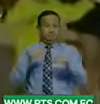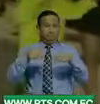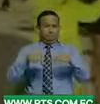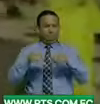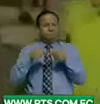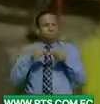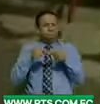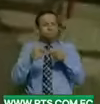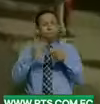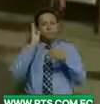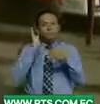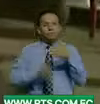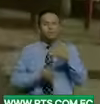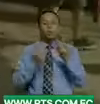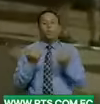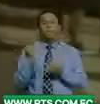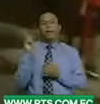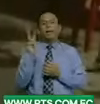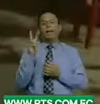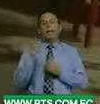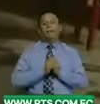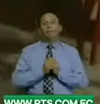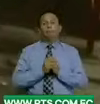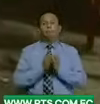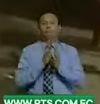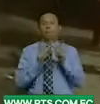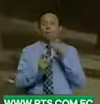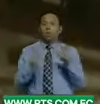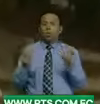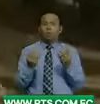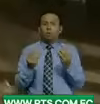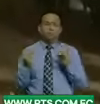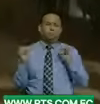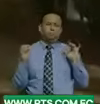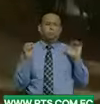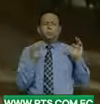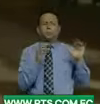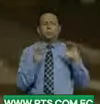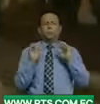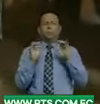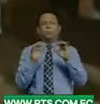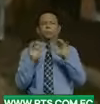este viernes, la gente está tratando de aprovechar y como podemos ver, acá